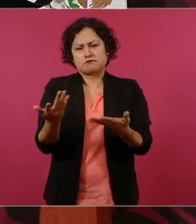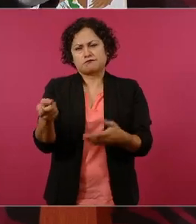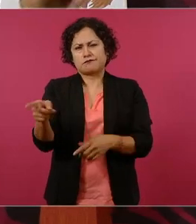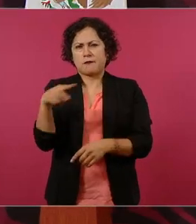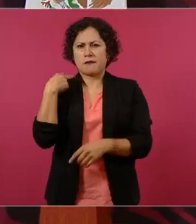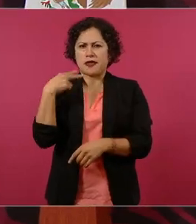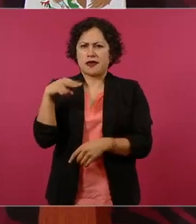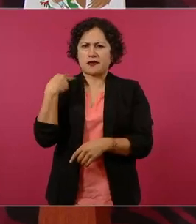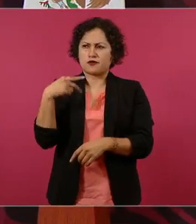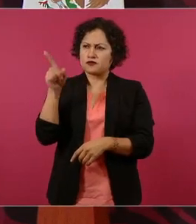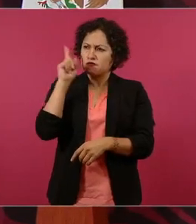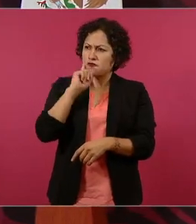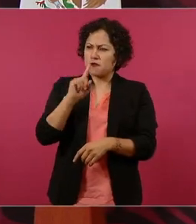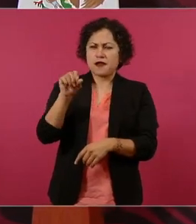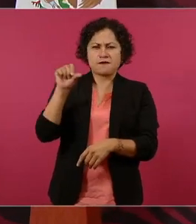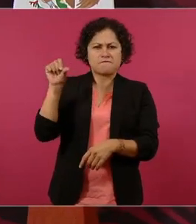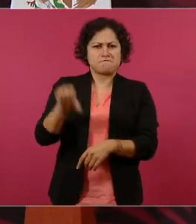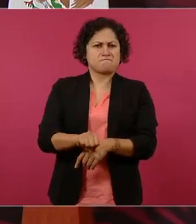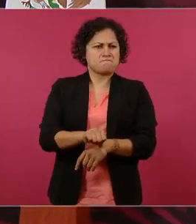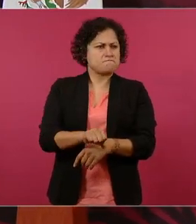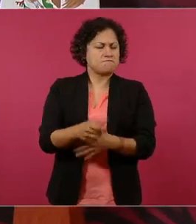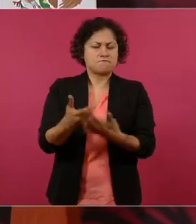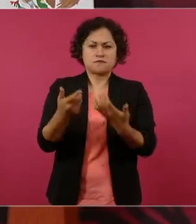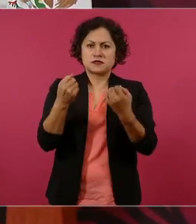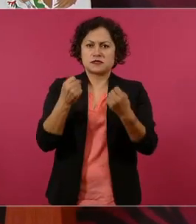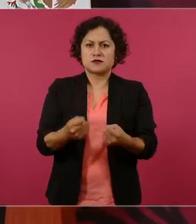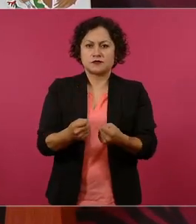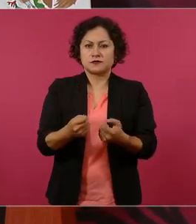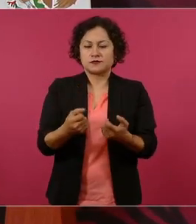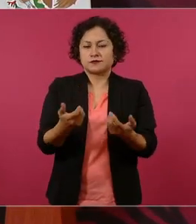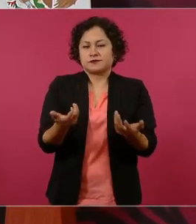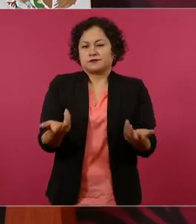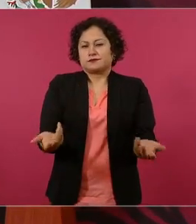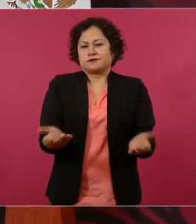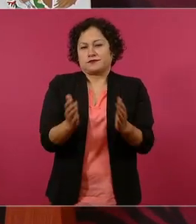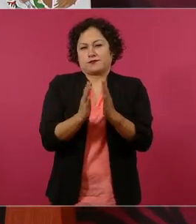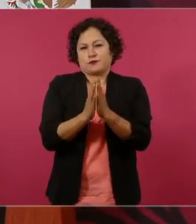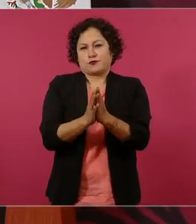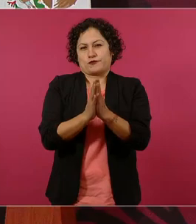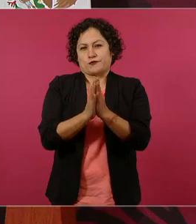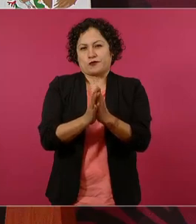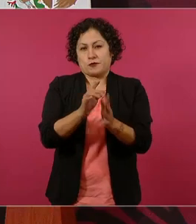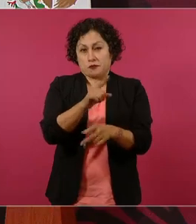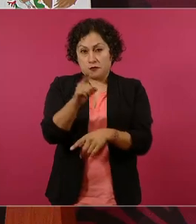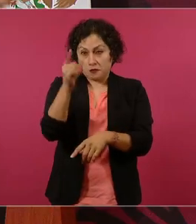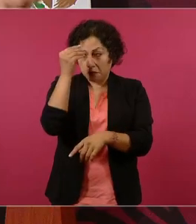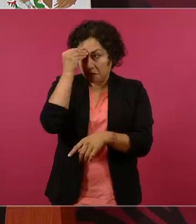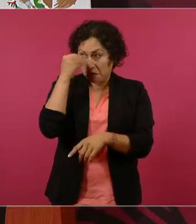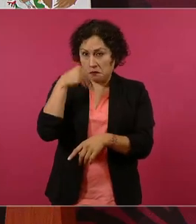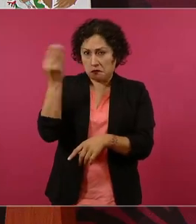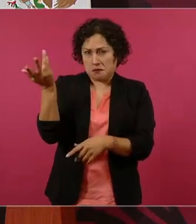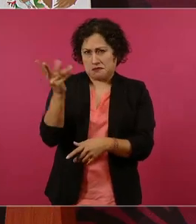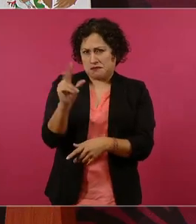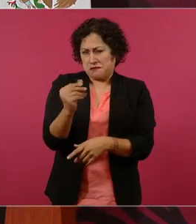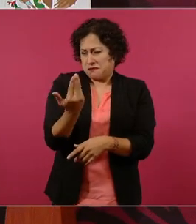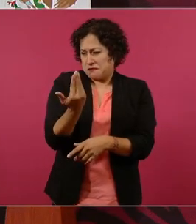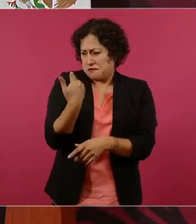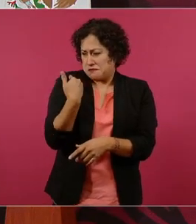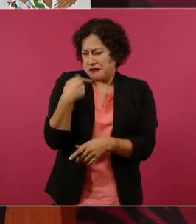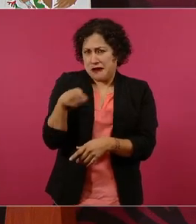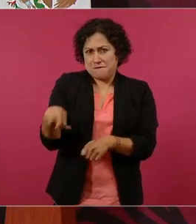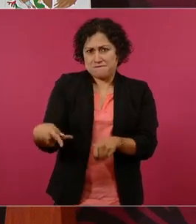Rocío o sea no hay que padecer de amnesia se acaba de suceder